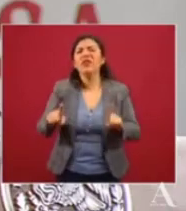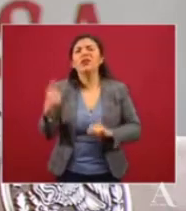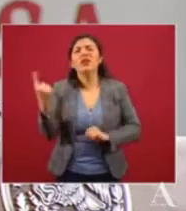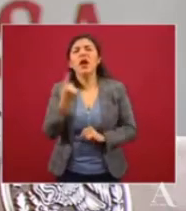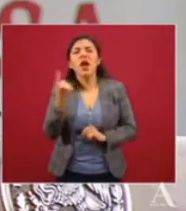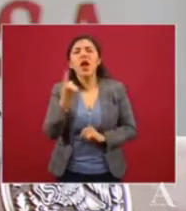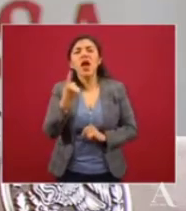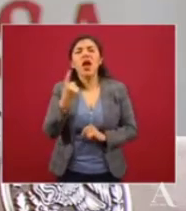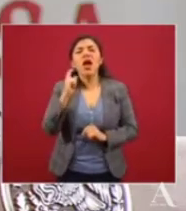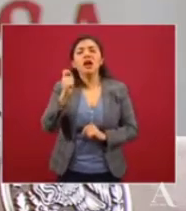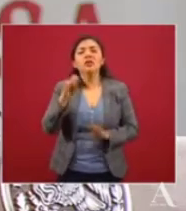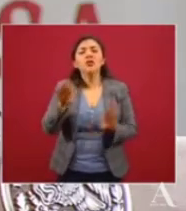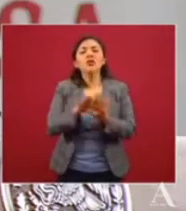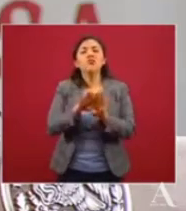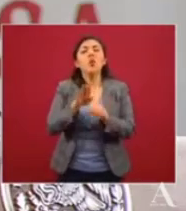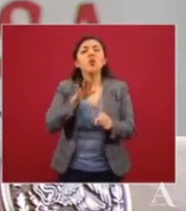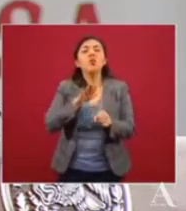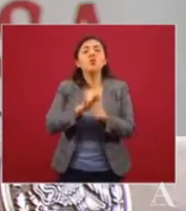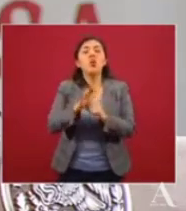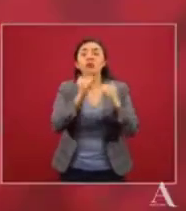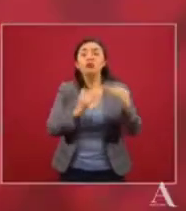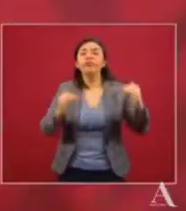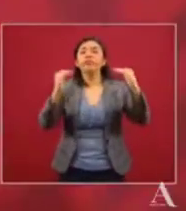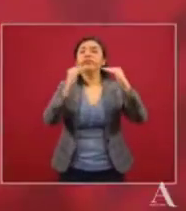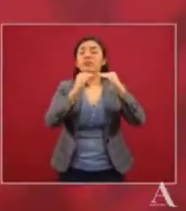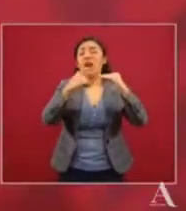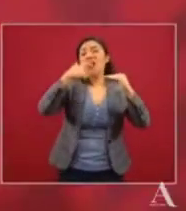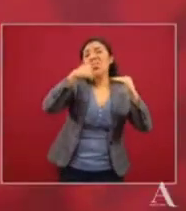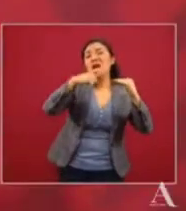la clase social a la que se pertenece